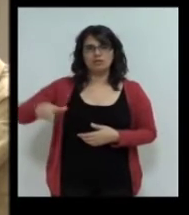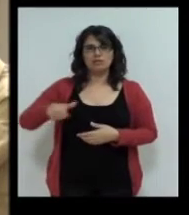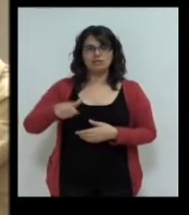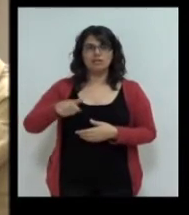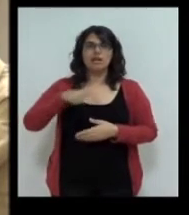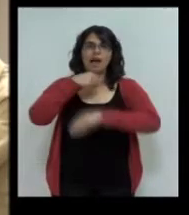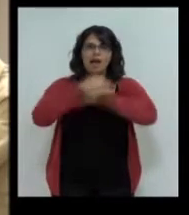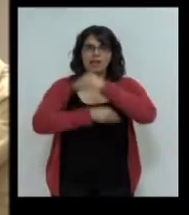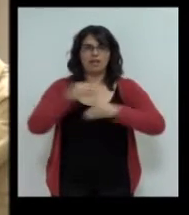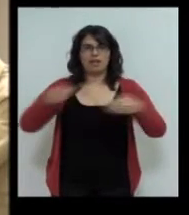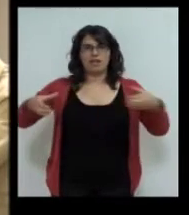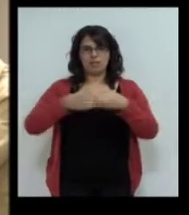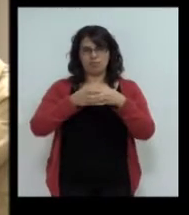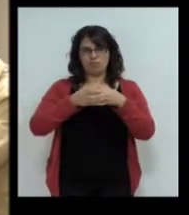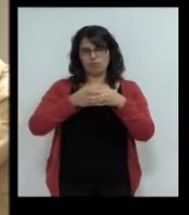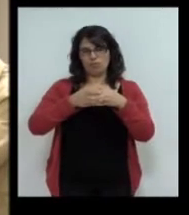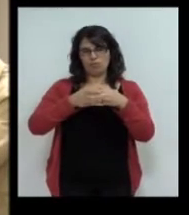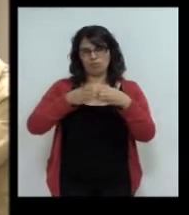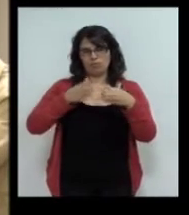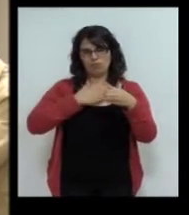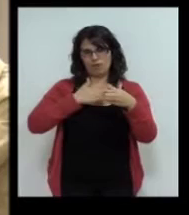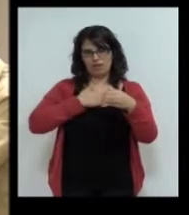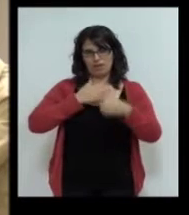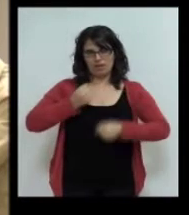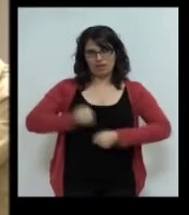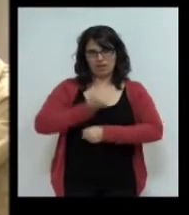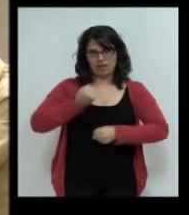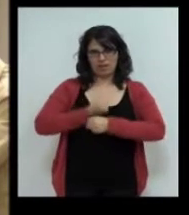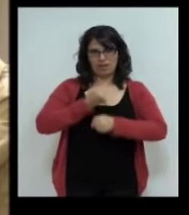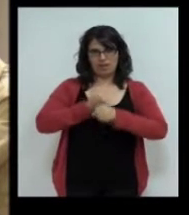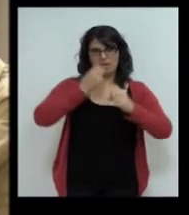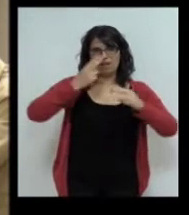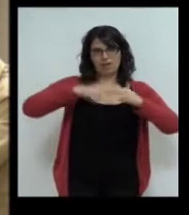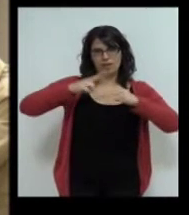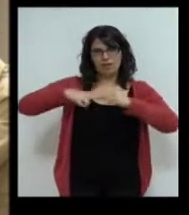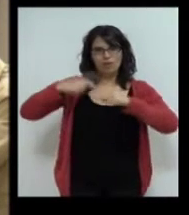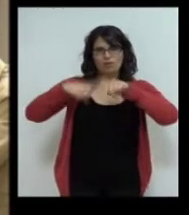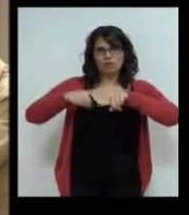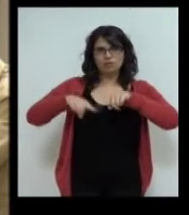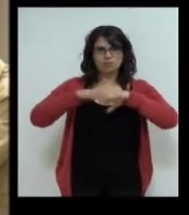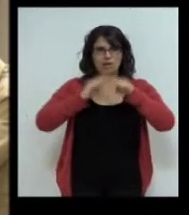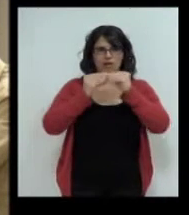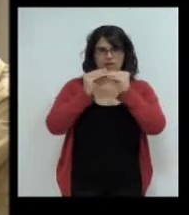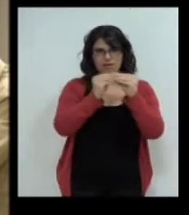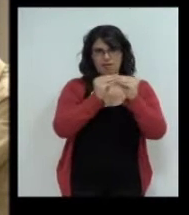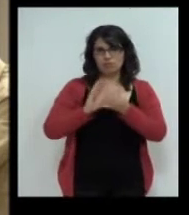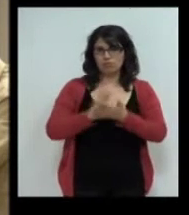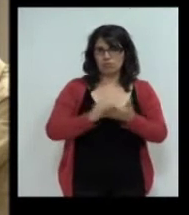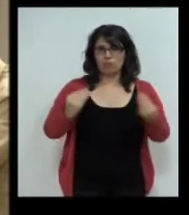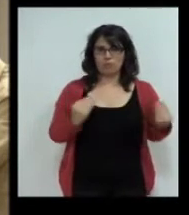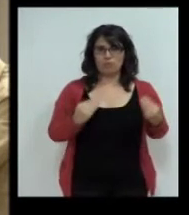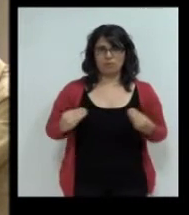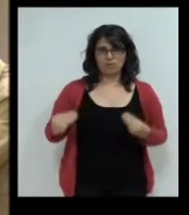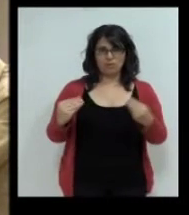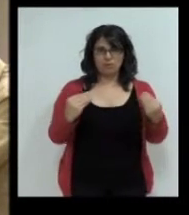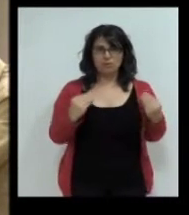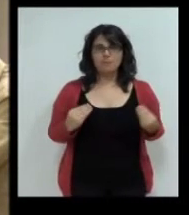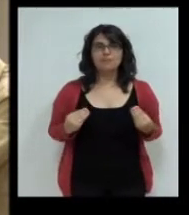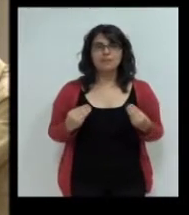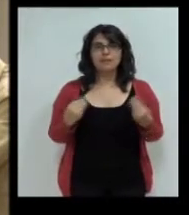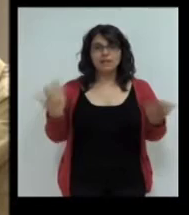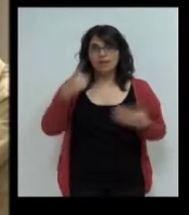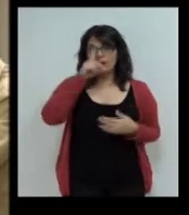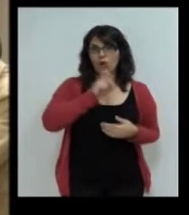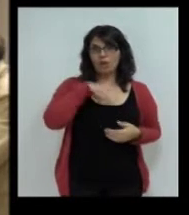compañeros del equipo de trabajo de edición. Y bueno, pues recordarles a todos que finalmente